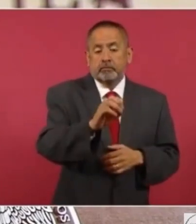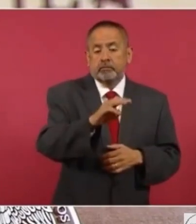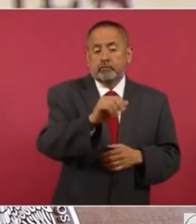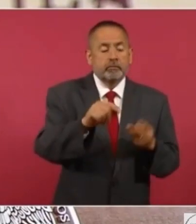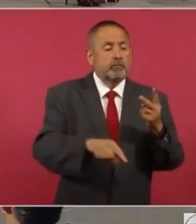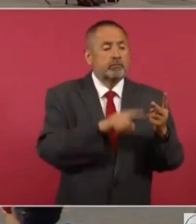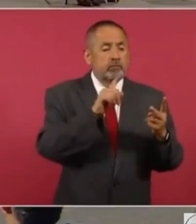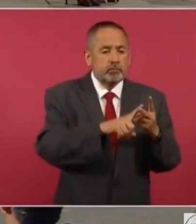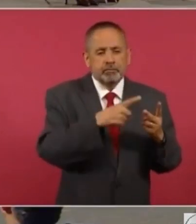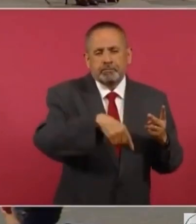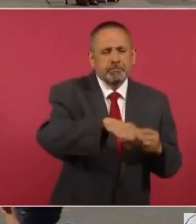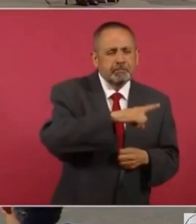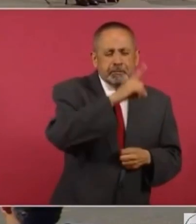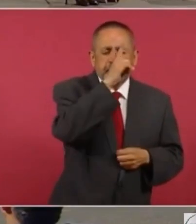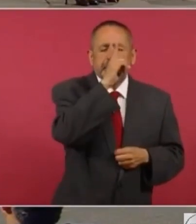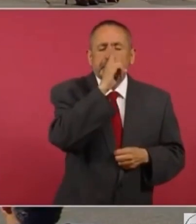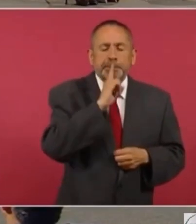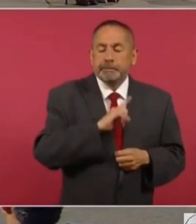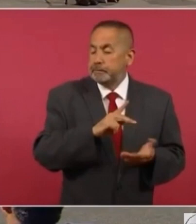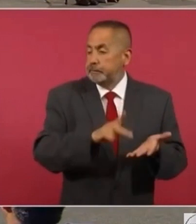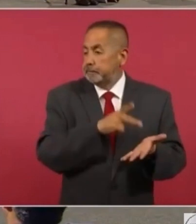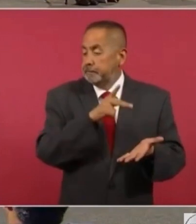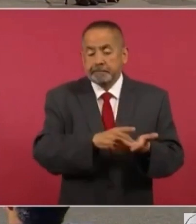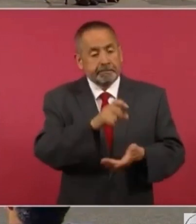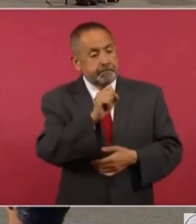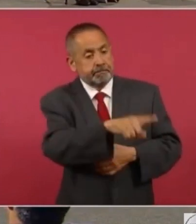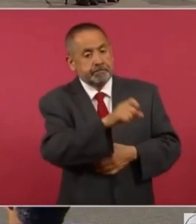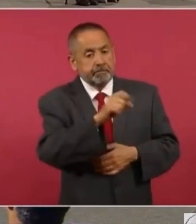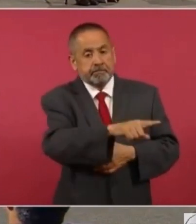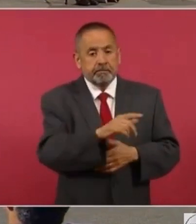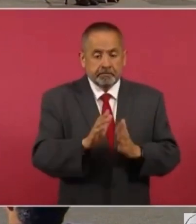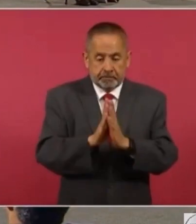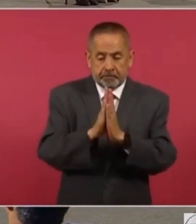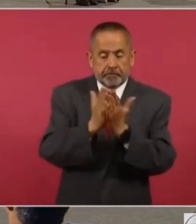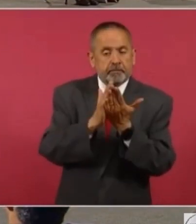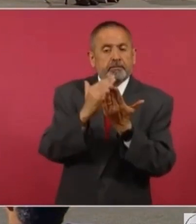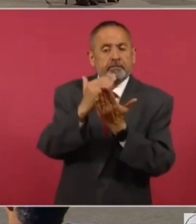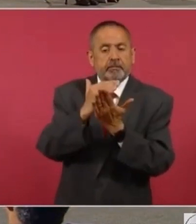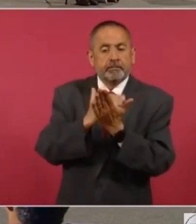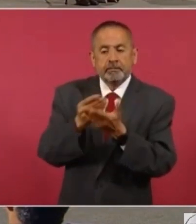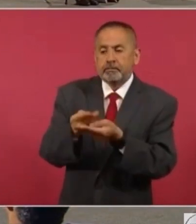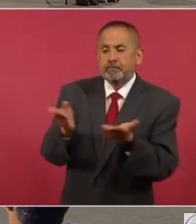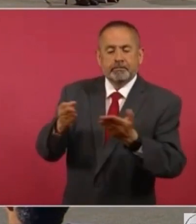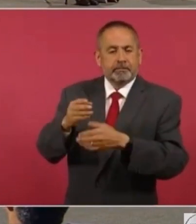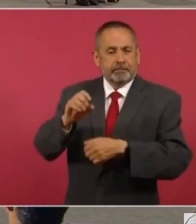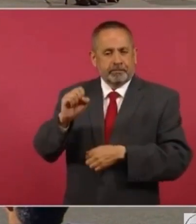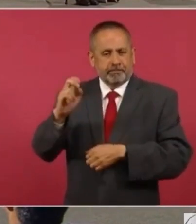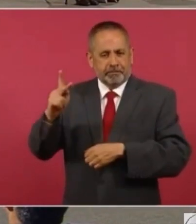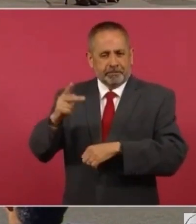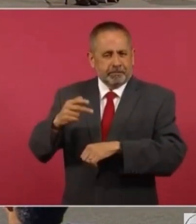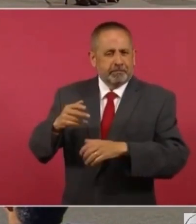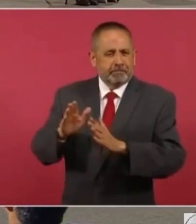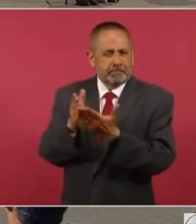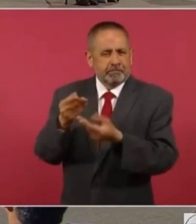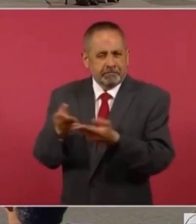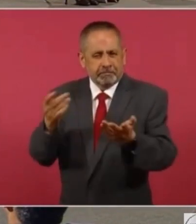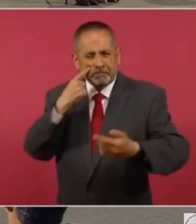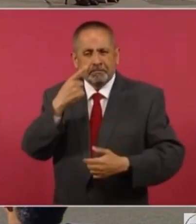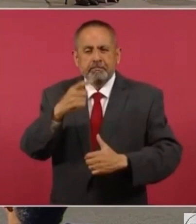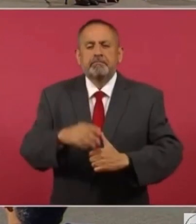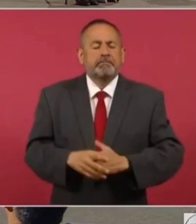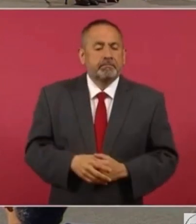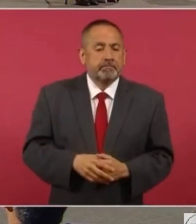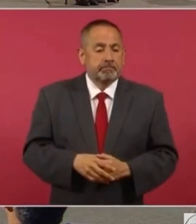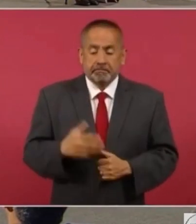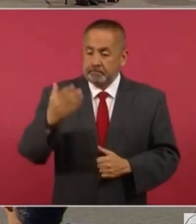conservadores mienten de nuevo sobre libros de texto y la iniciativa privada. El 4